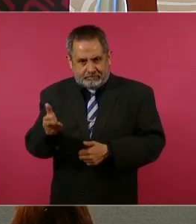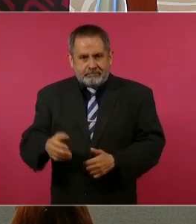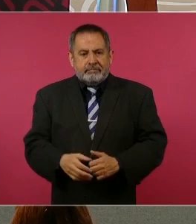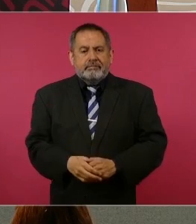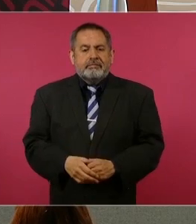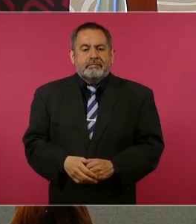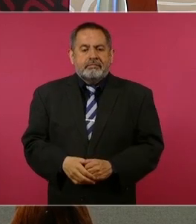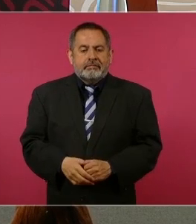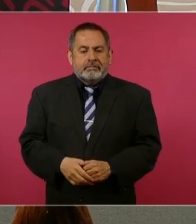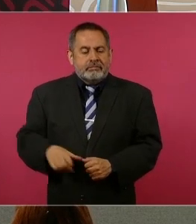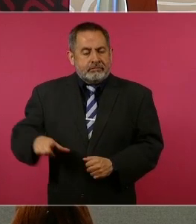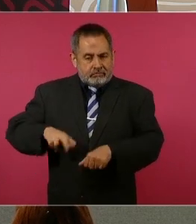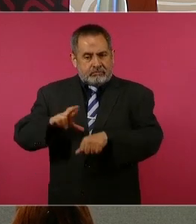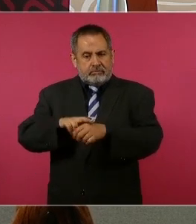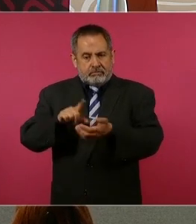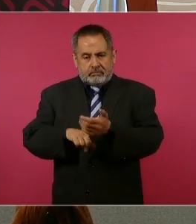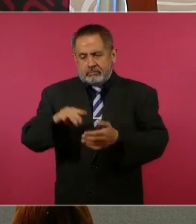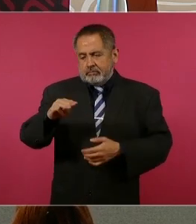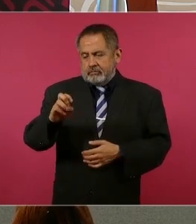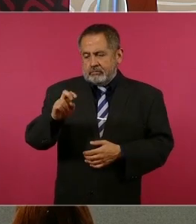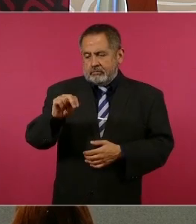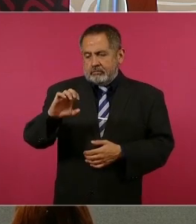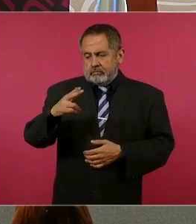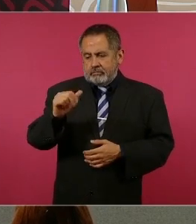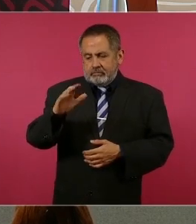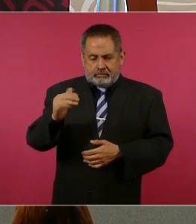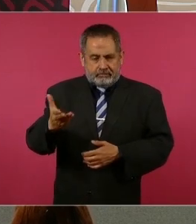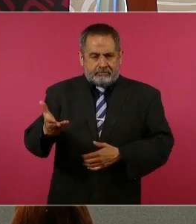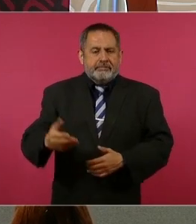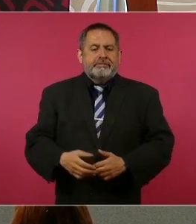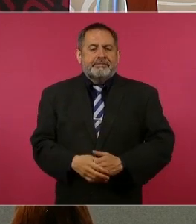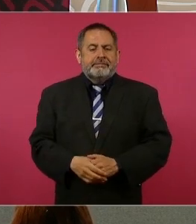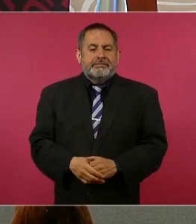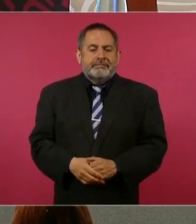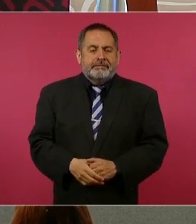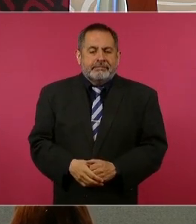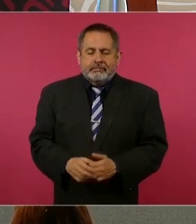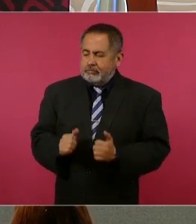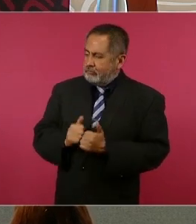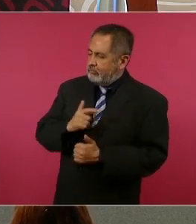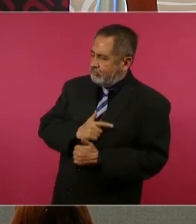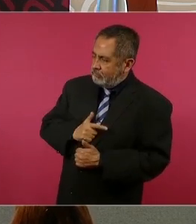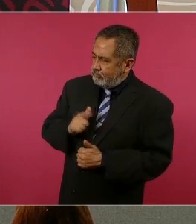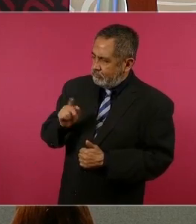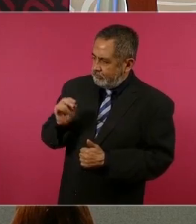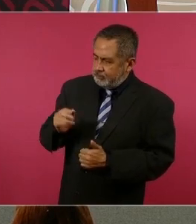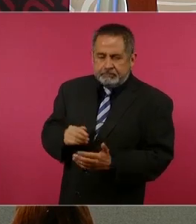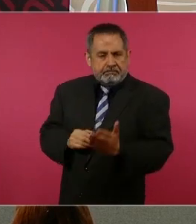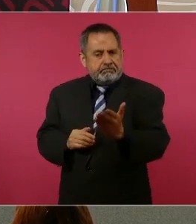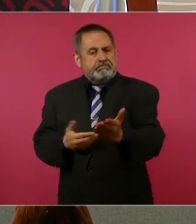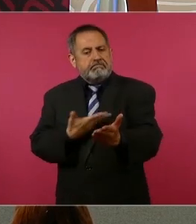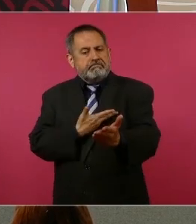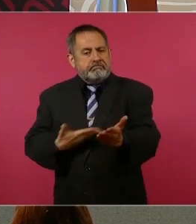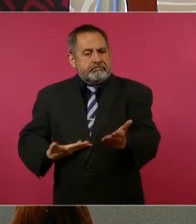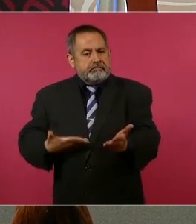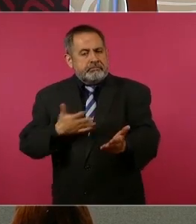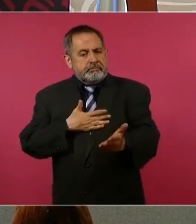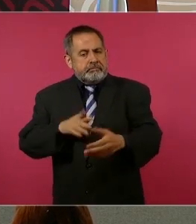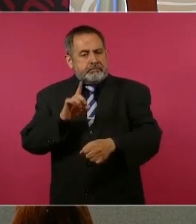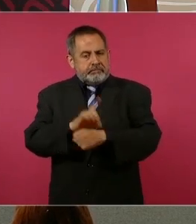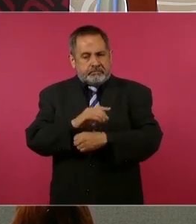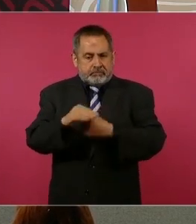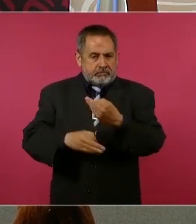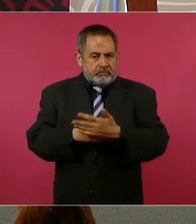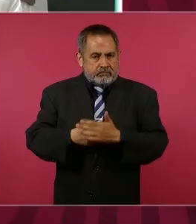por favor, gobernador Menchaca. Con todo gusto, soy. Señor presidente, muy buenos días. Les